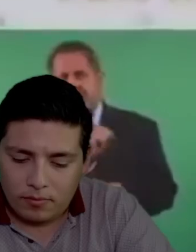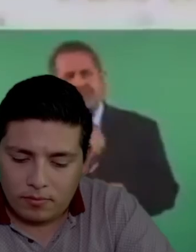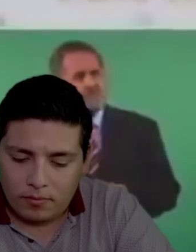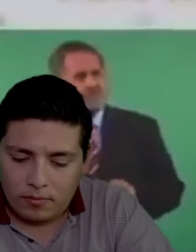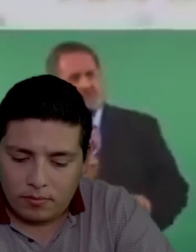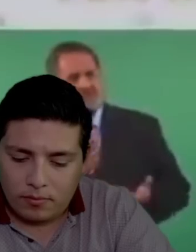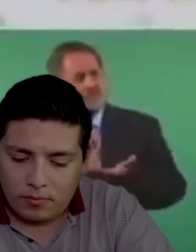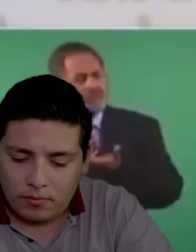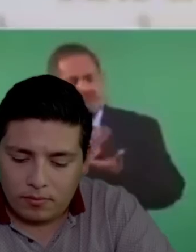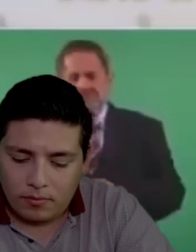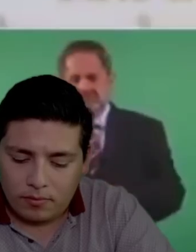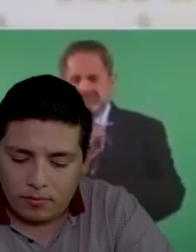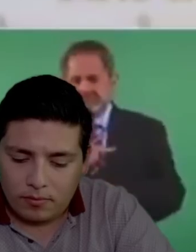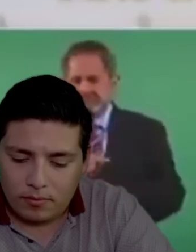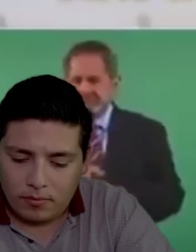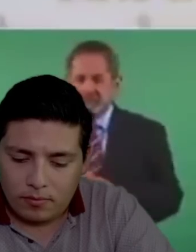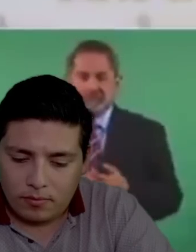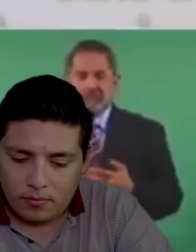músicos,